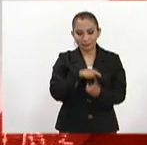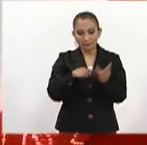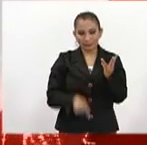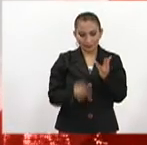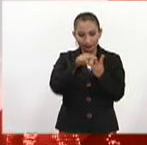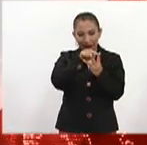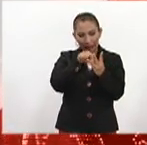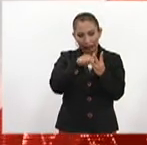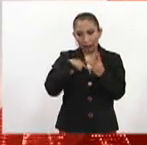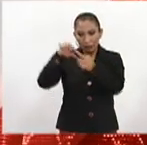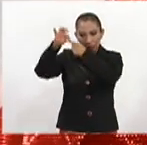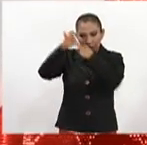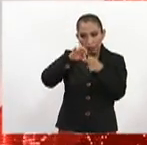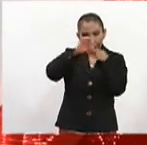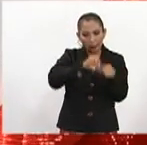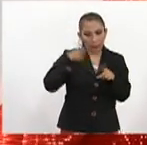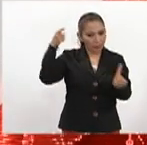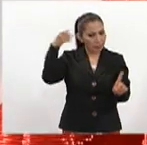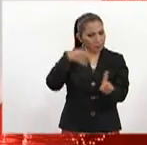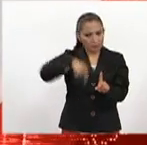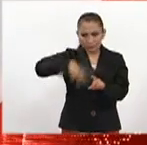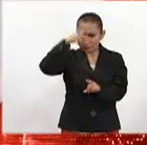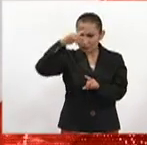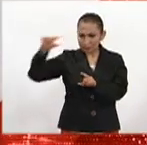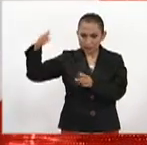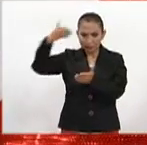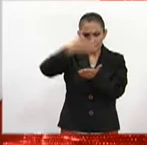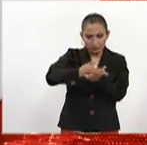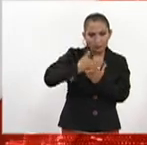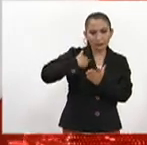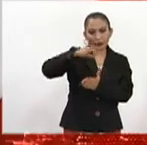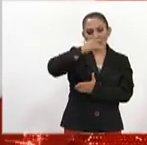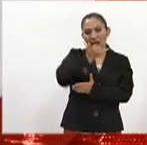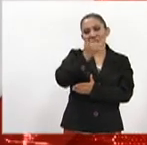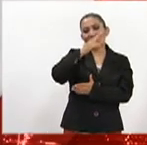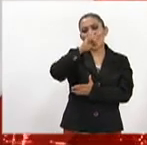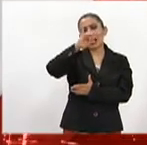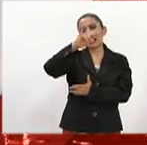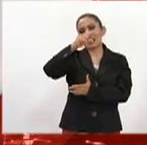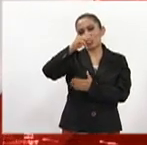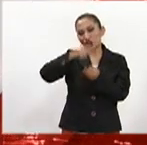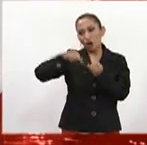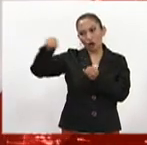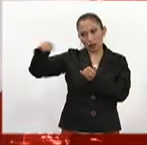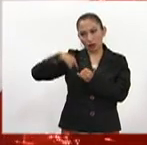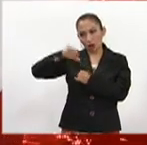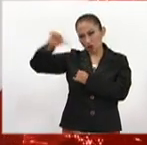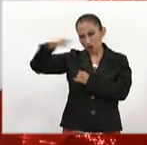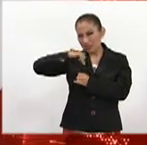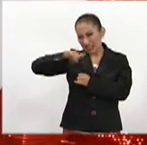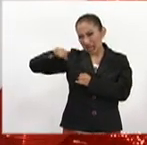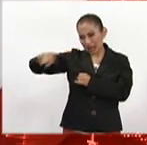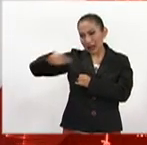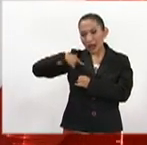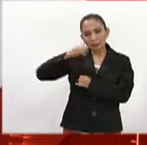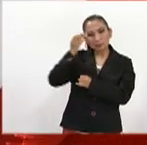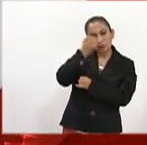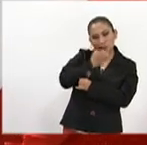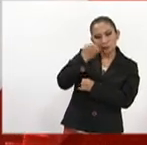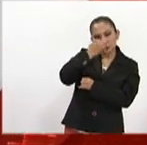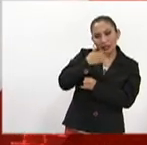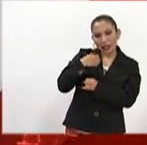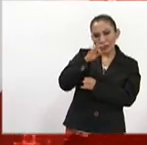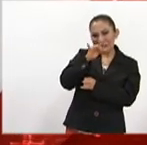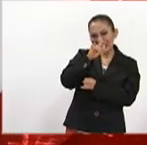Borge, va a ser una extradición que llegará de manera directa a México. Por lo que se refiere al señor Yarrington, como se ha señalado, hay un acuerdo con la Fiscalía General de los